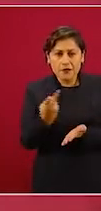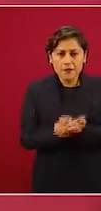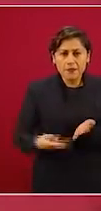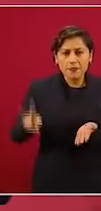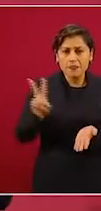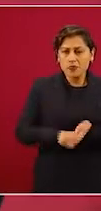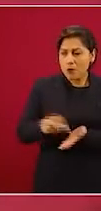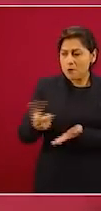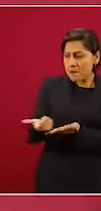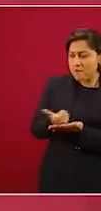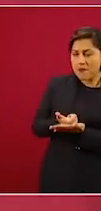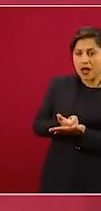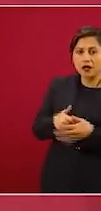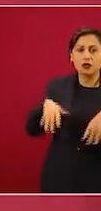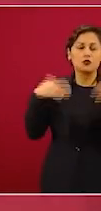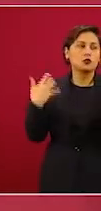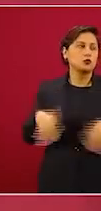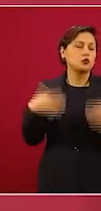privilegiados